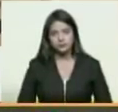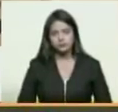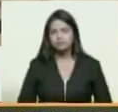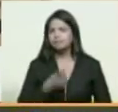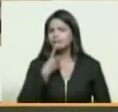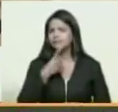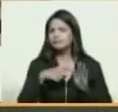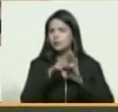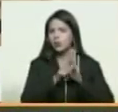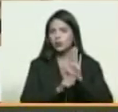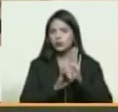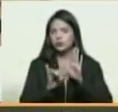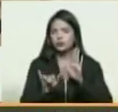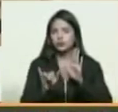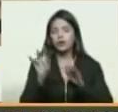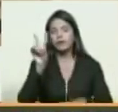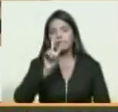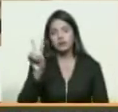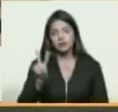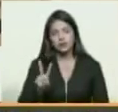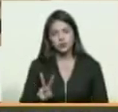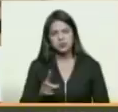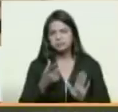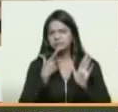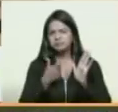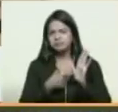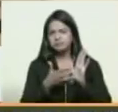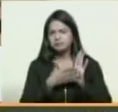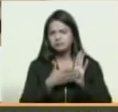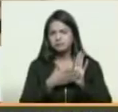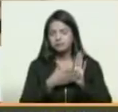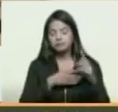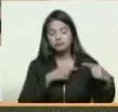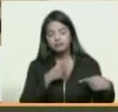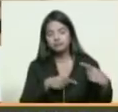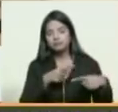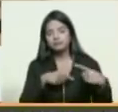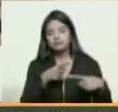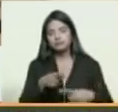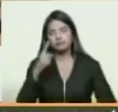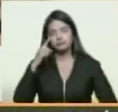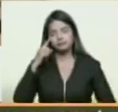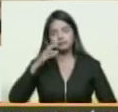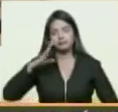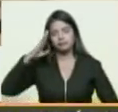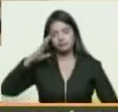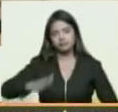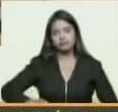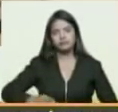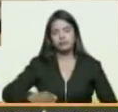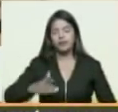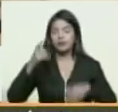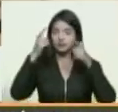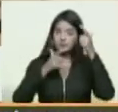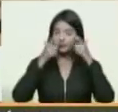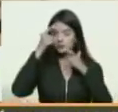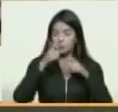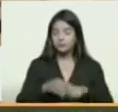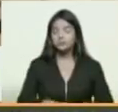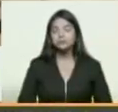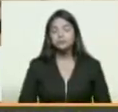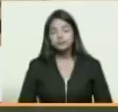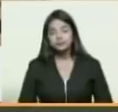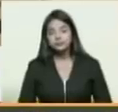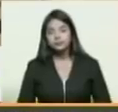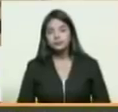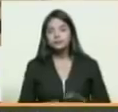la Constitución de la República Bolivariana de Venezuela? Herencia de nuestro amado y recordado comandante eterno Hugo Rafael Chávez Frías